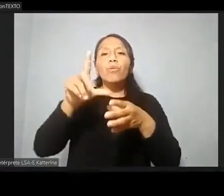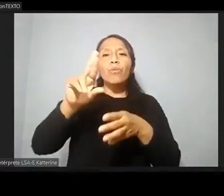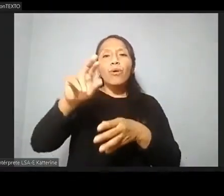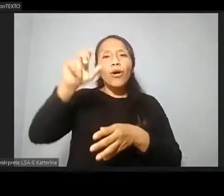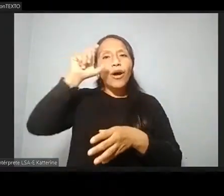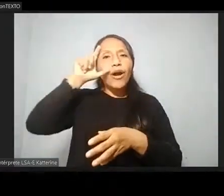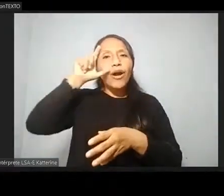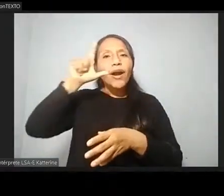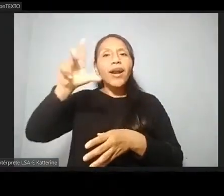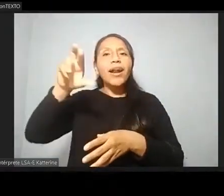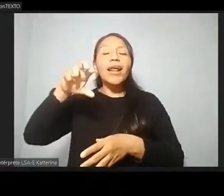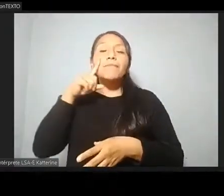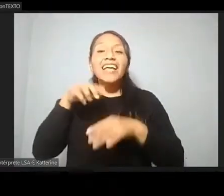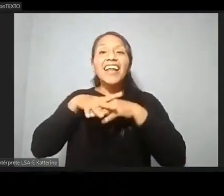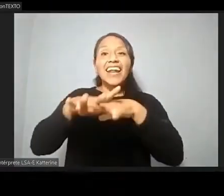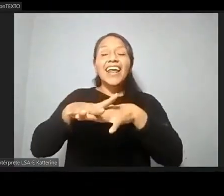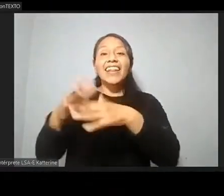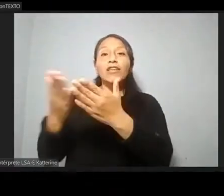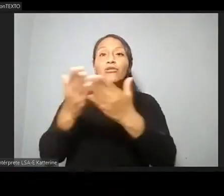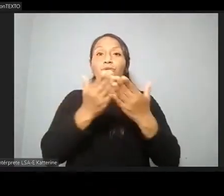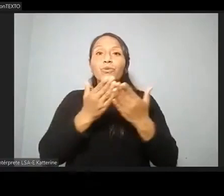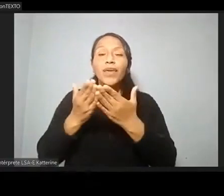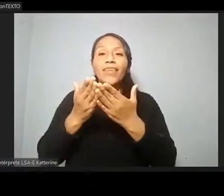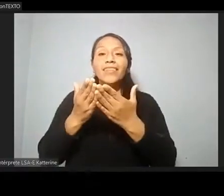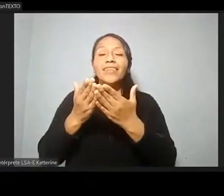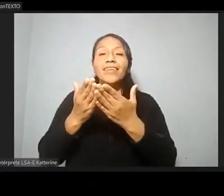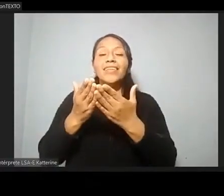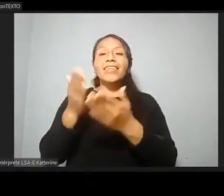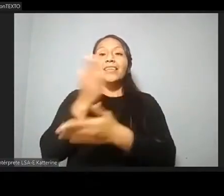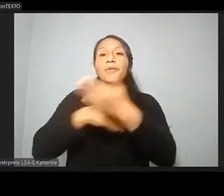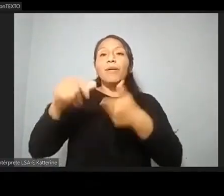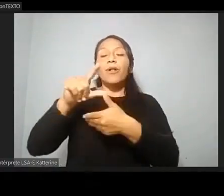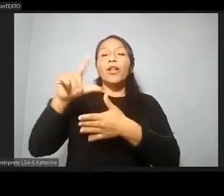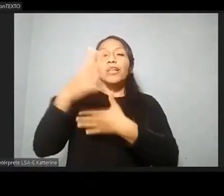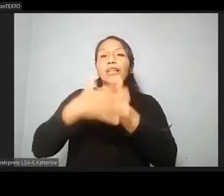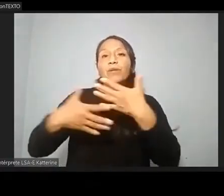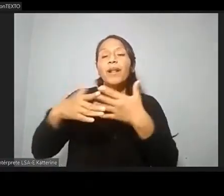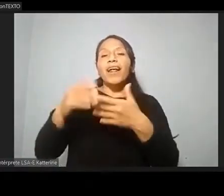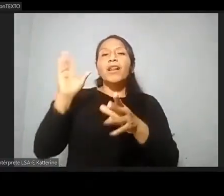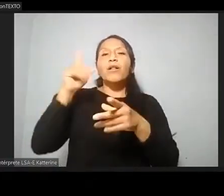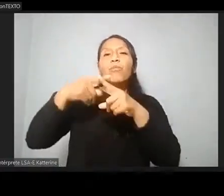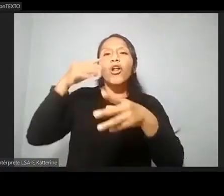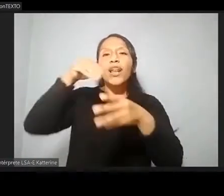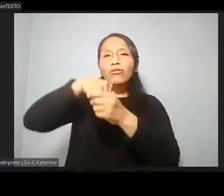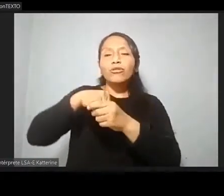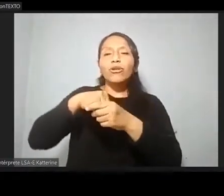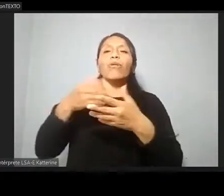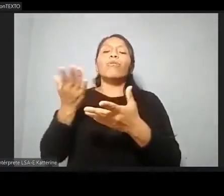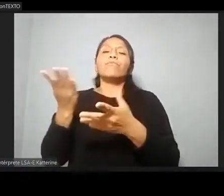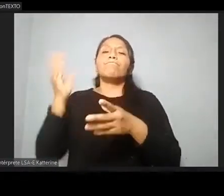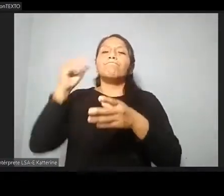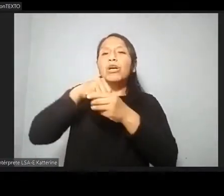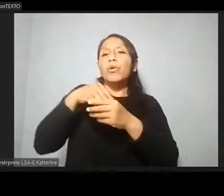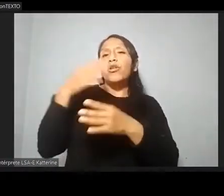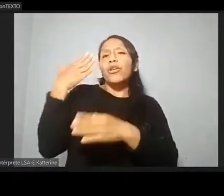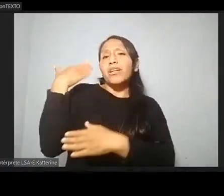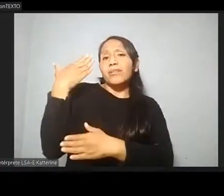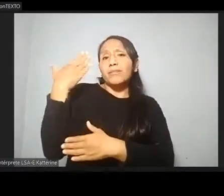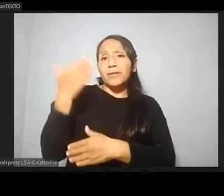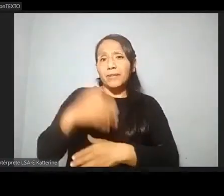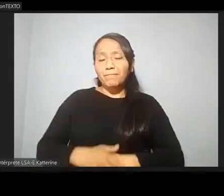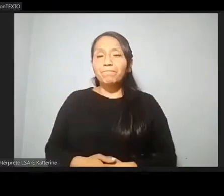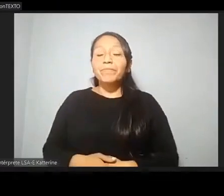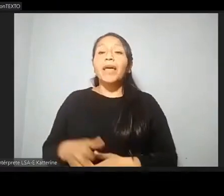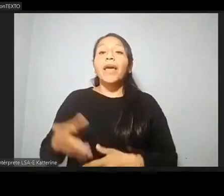Estudiantes Latinoamericanos por la Inclusión, para poder tener presente una voz más en este seminario.